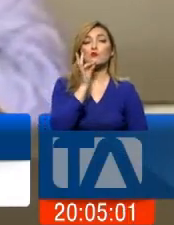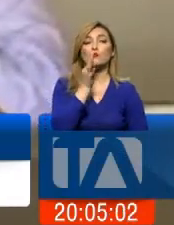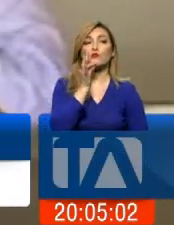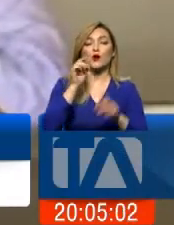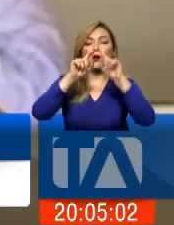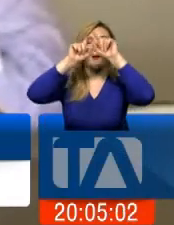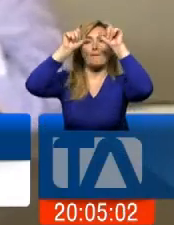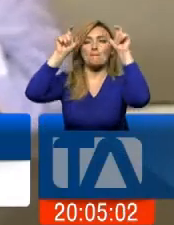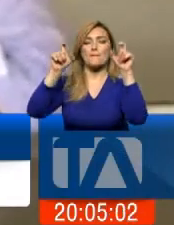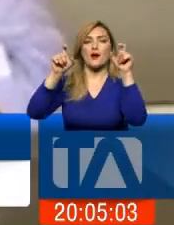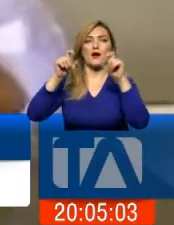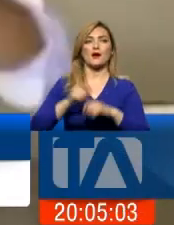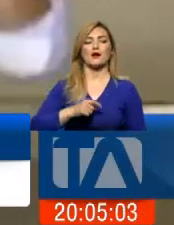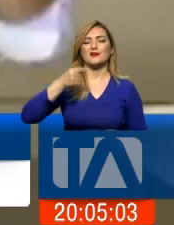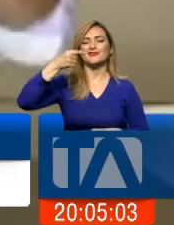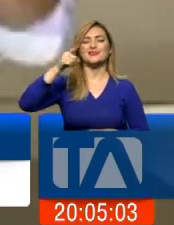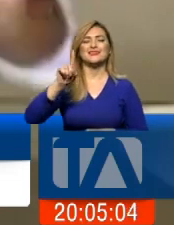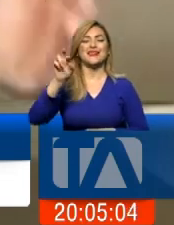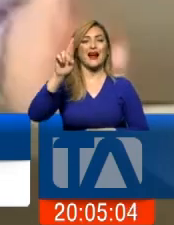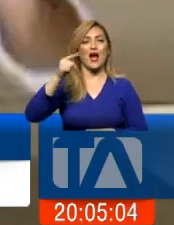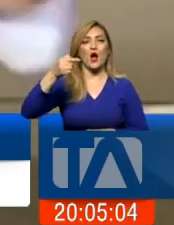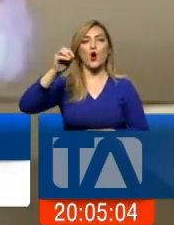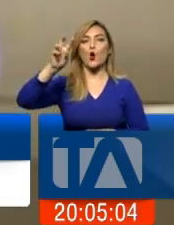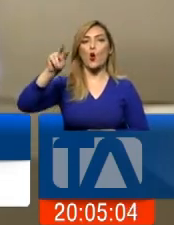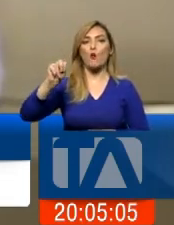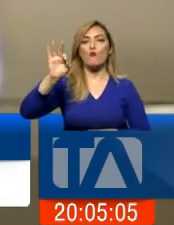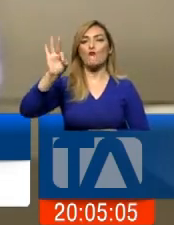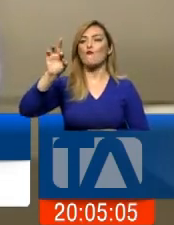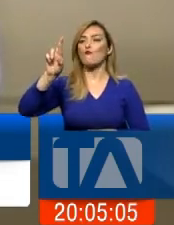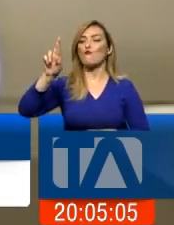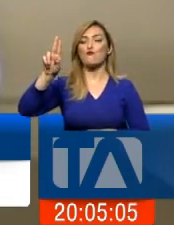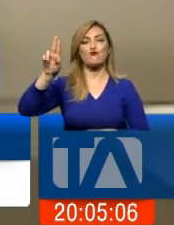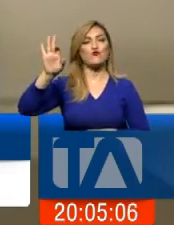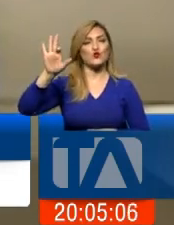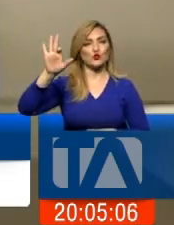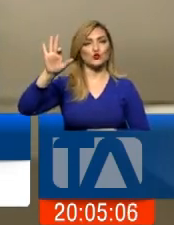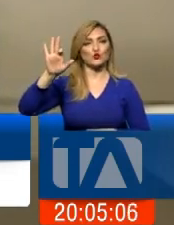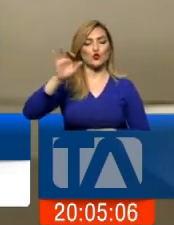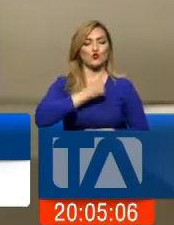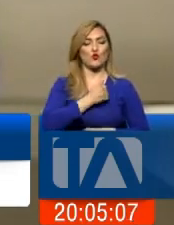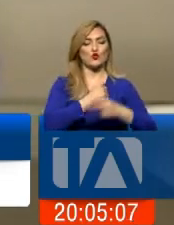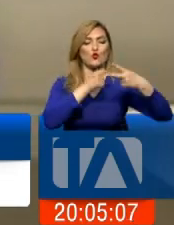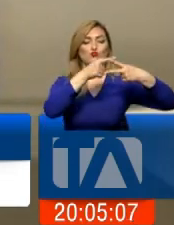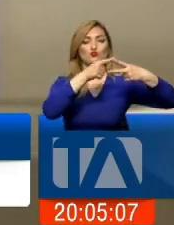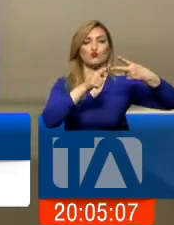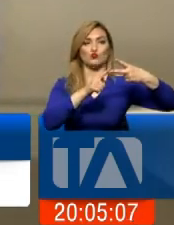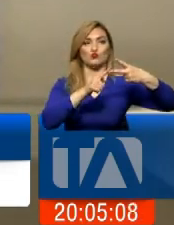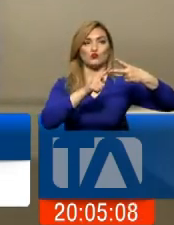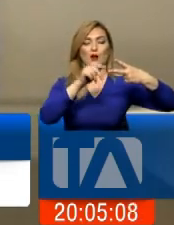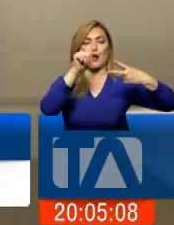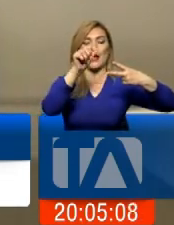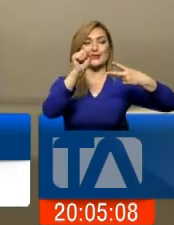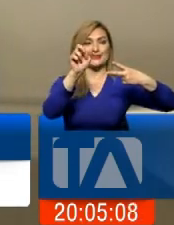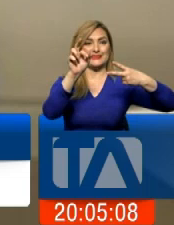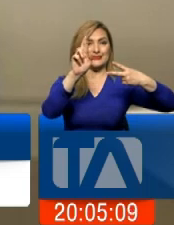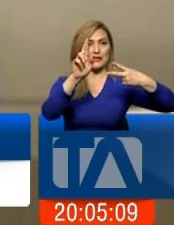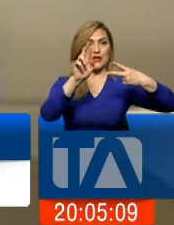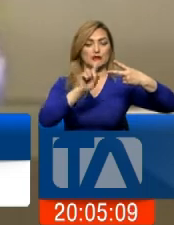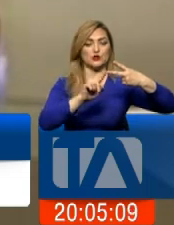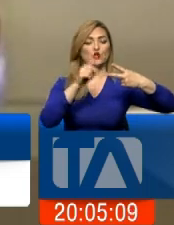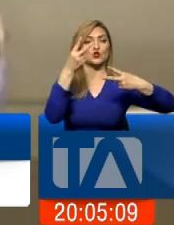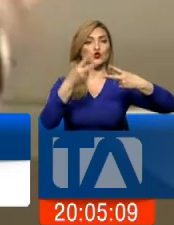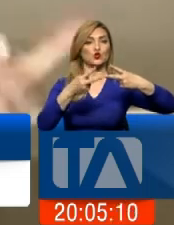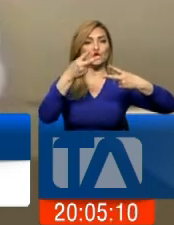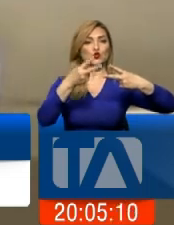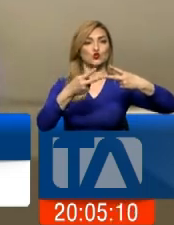empresa Dragon Fruit, pueden investigarla, de los señores Eduardo Azar Azar y del señor José Azar,